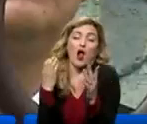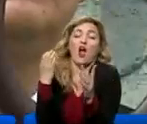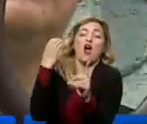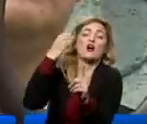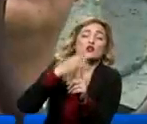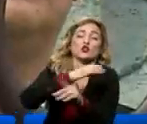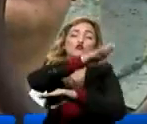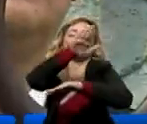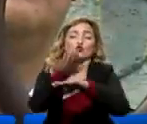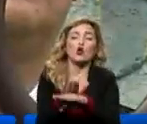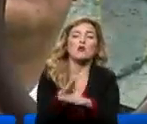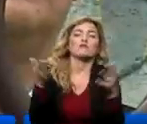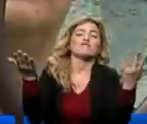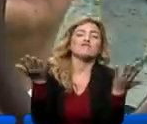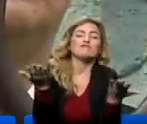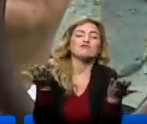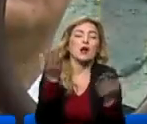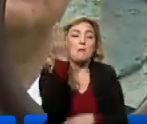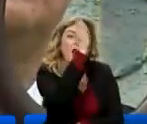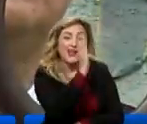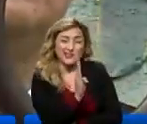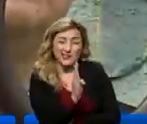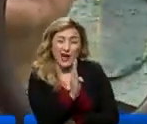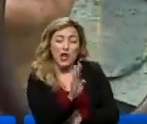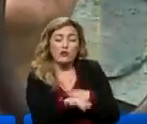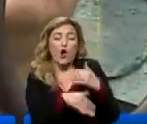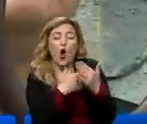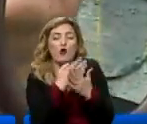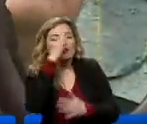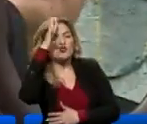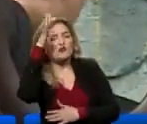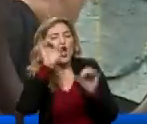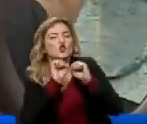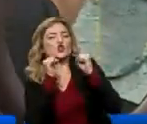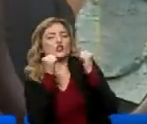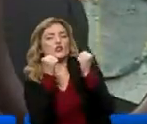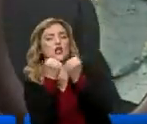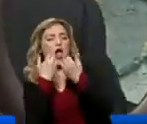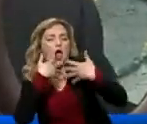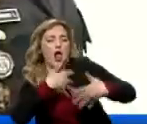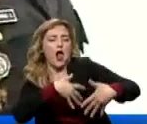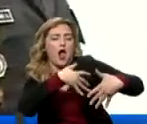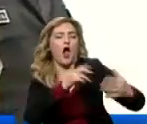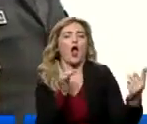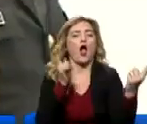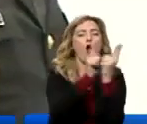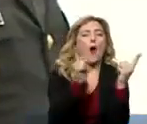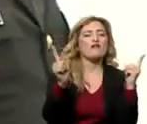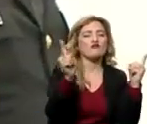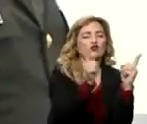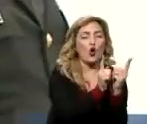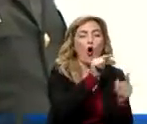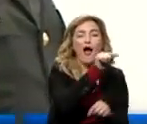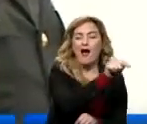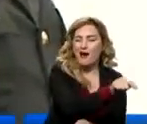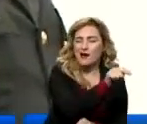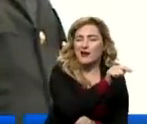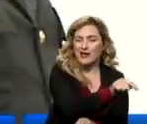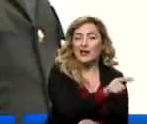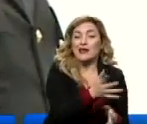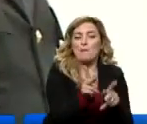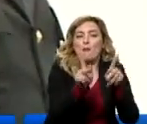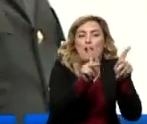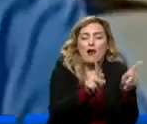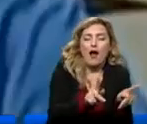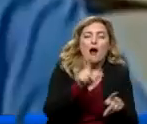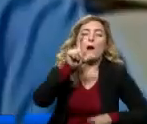con relación al foro de Sao Paulo. Eso es parte de la geopolítica regional. Se refiere a las acusaciones de un supuesto plan